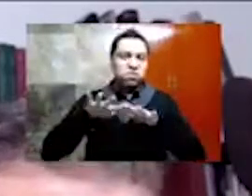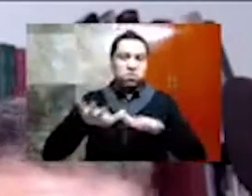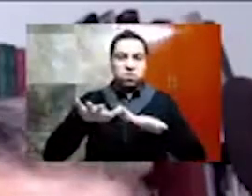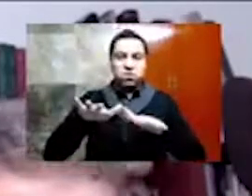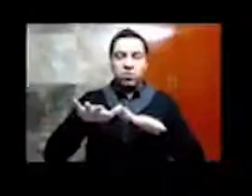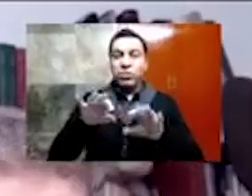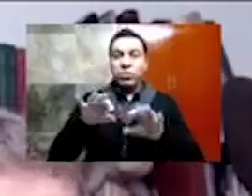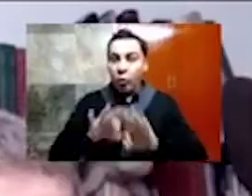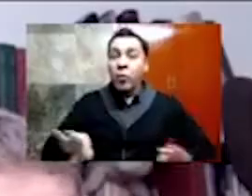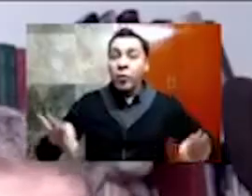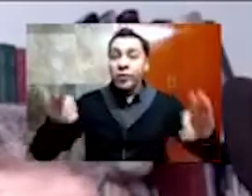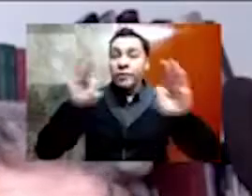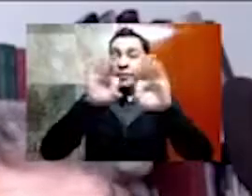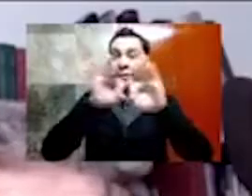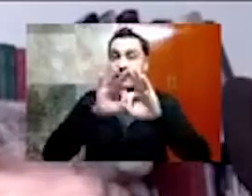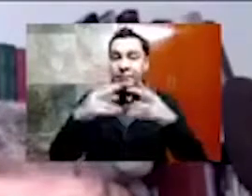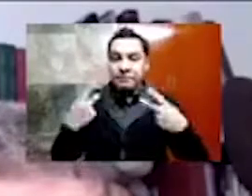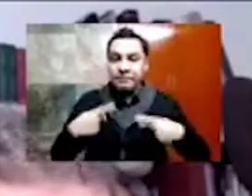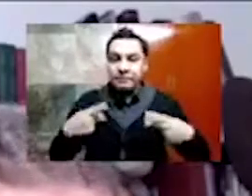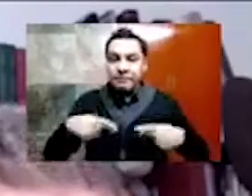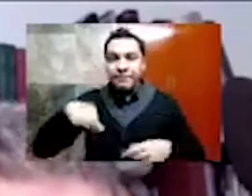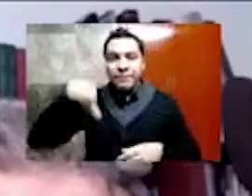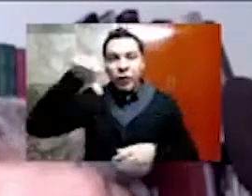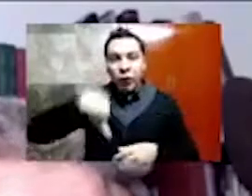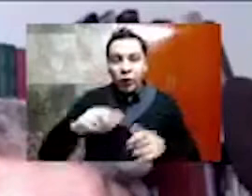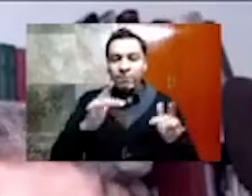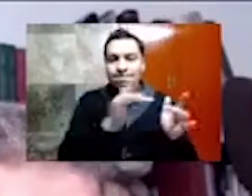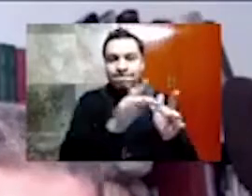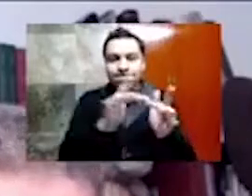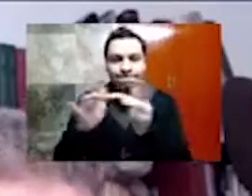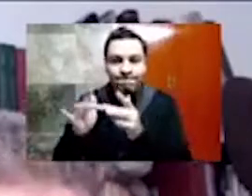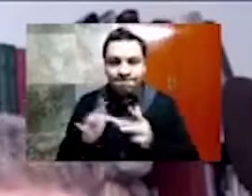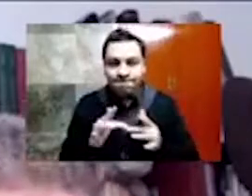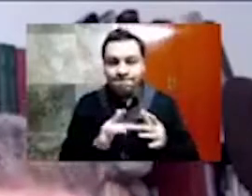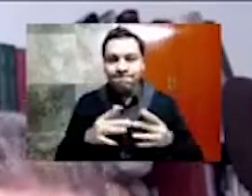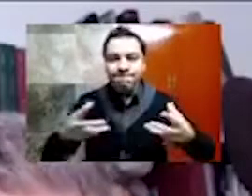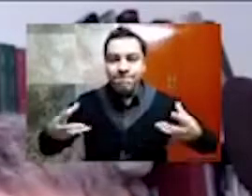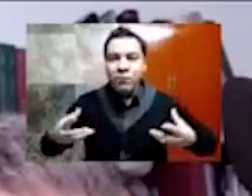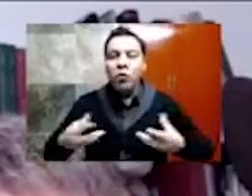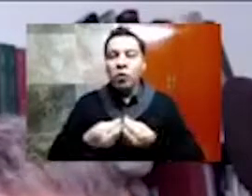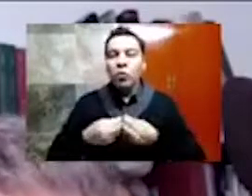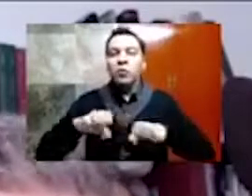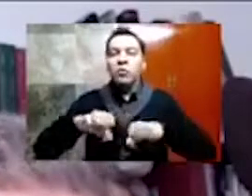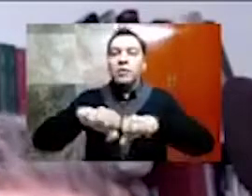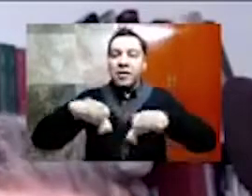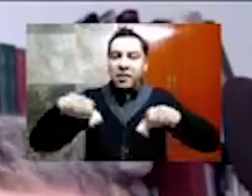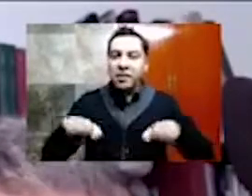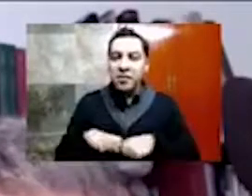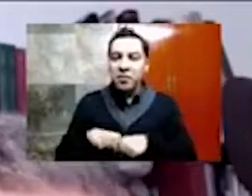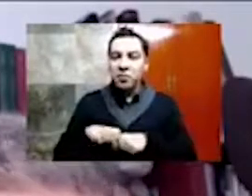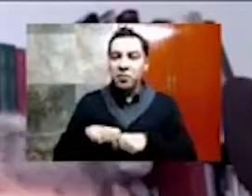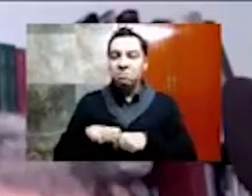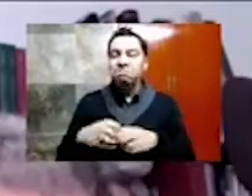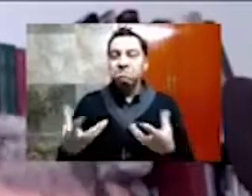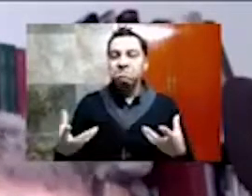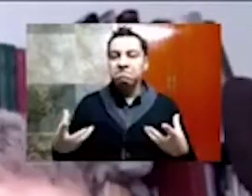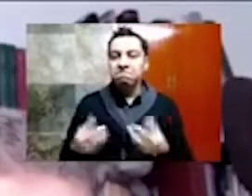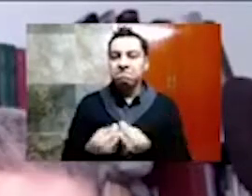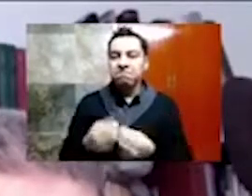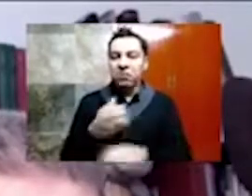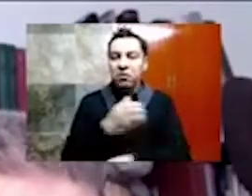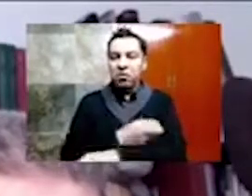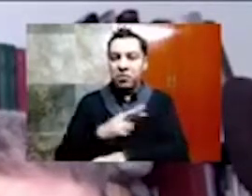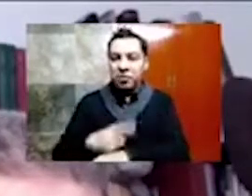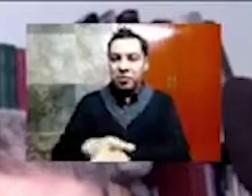importante de gente que está vinculada en el día a día a esta temática, a la Coordinación de Humanidades,